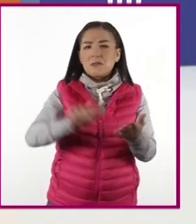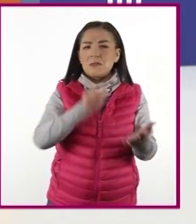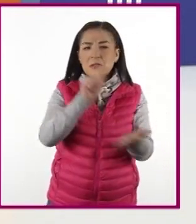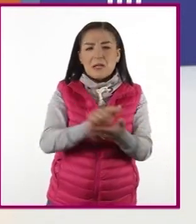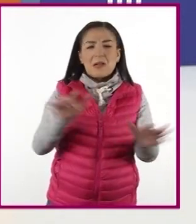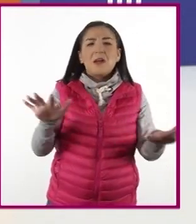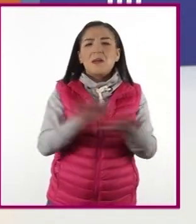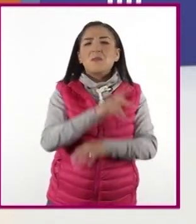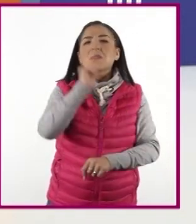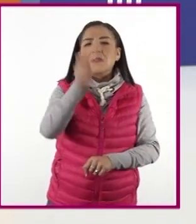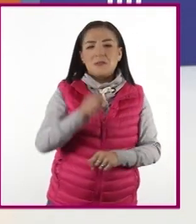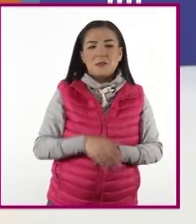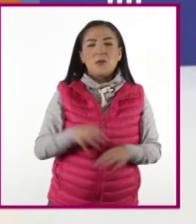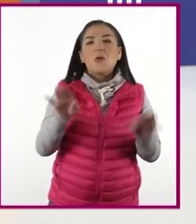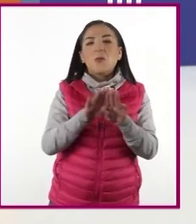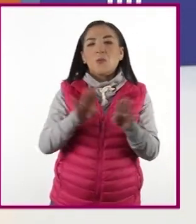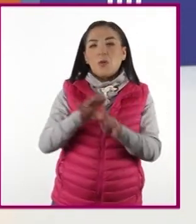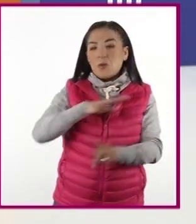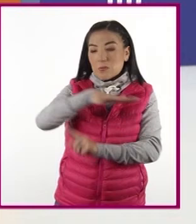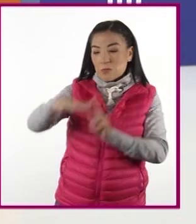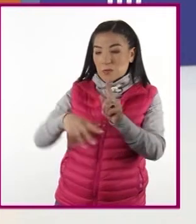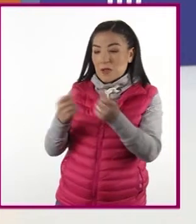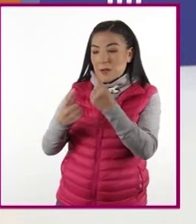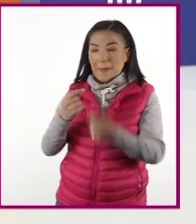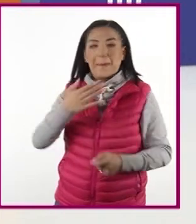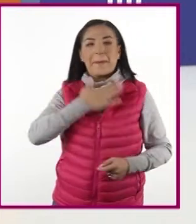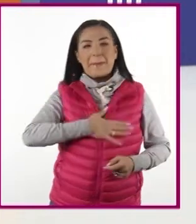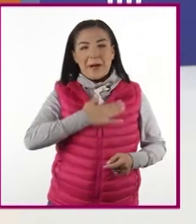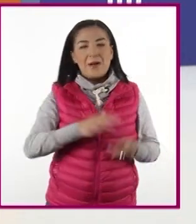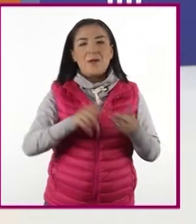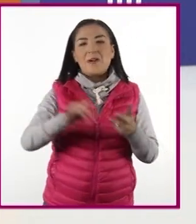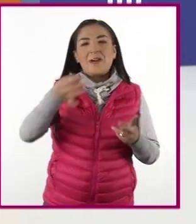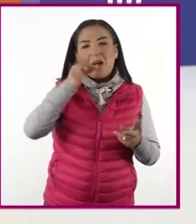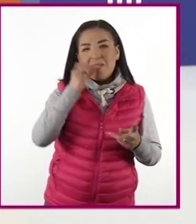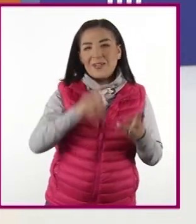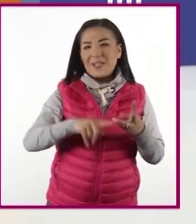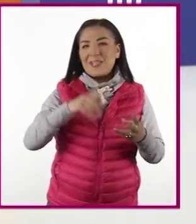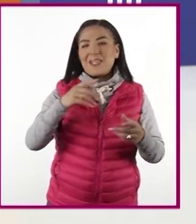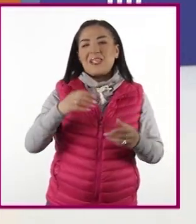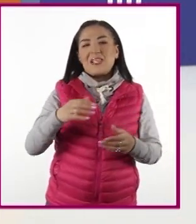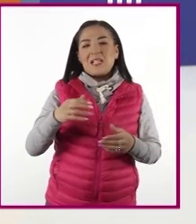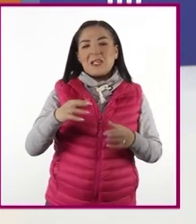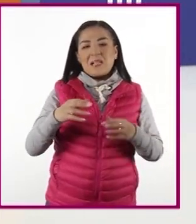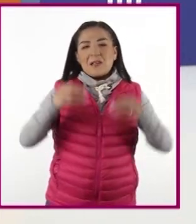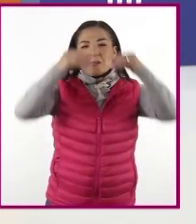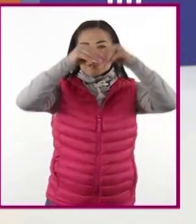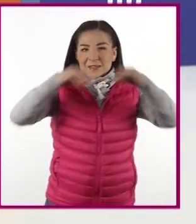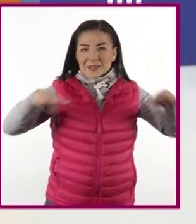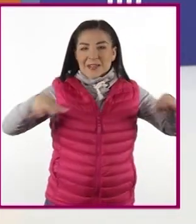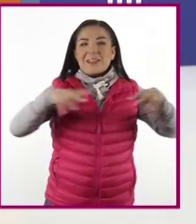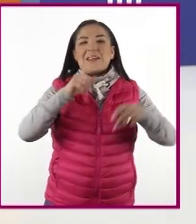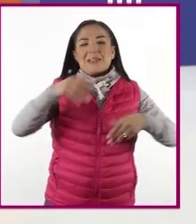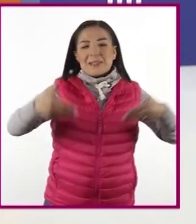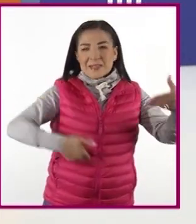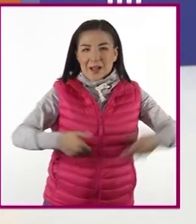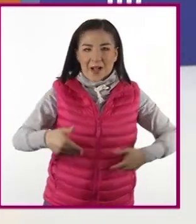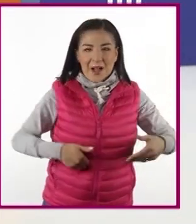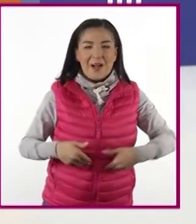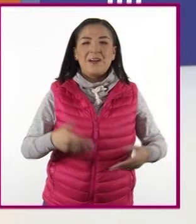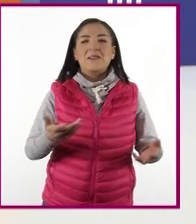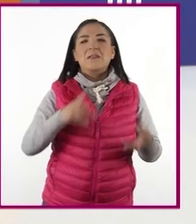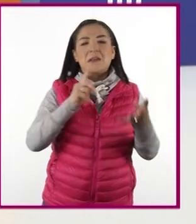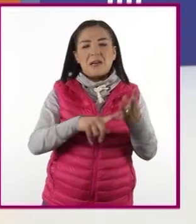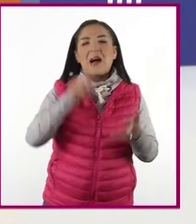la habilitación de espacios públicos, baños, cafés, teatros, fuentes de provisión de agua, donde la